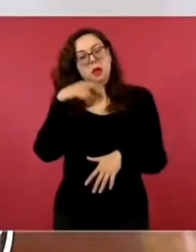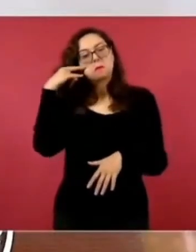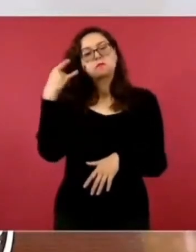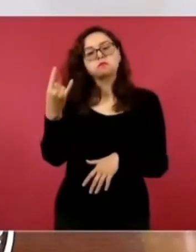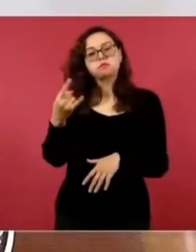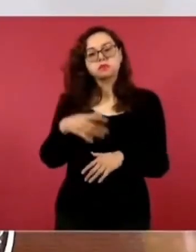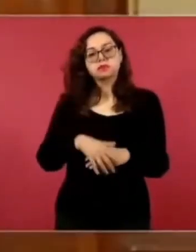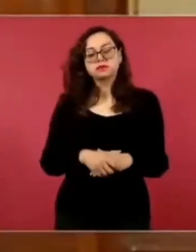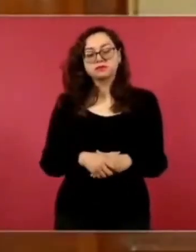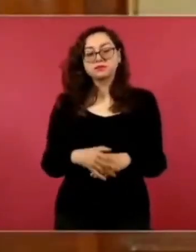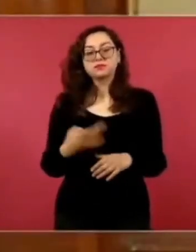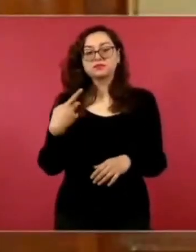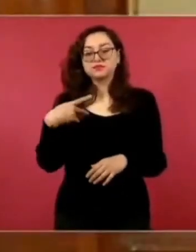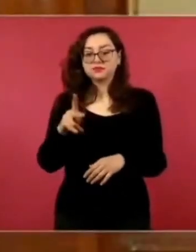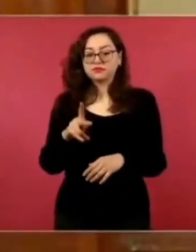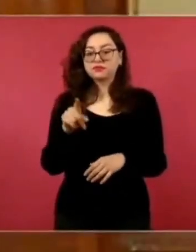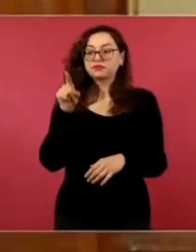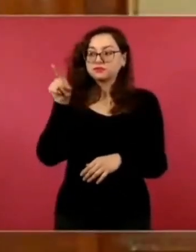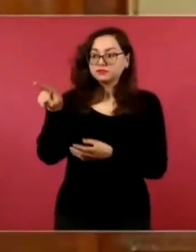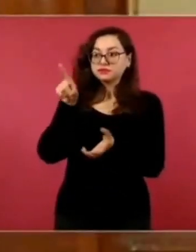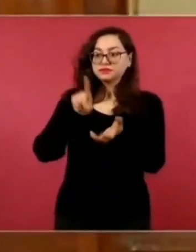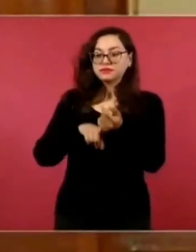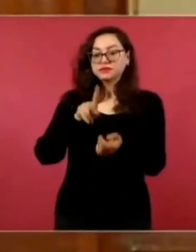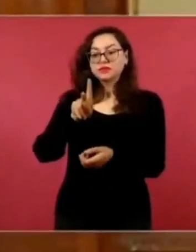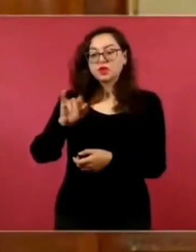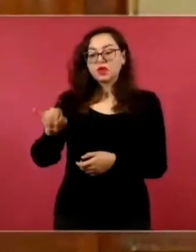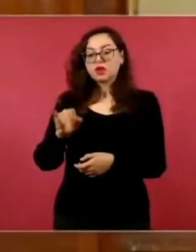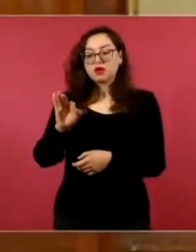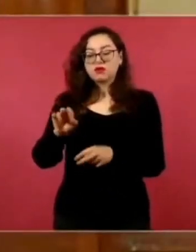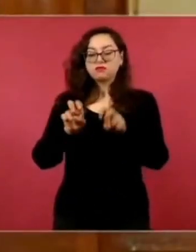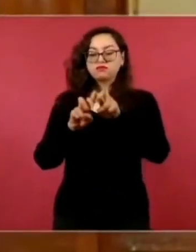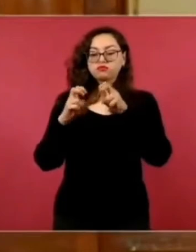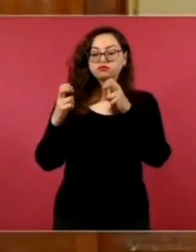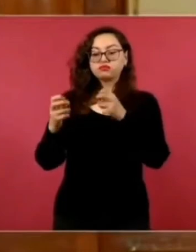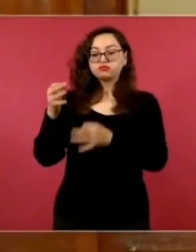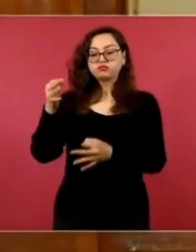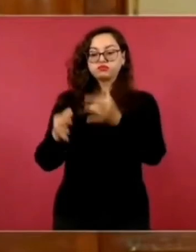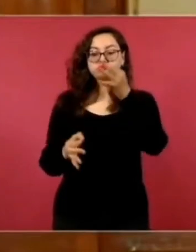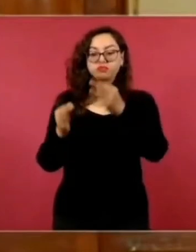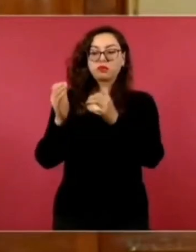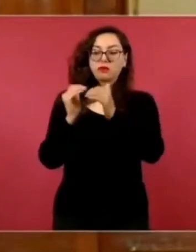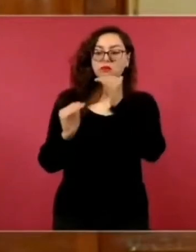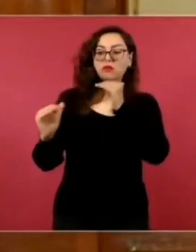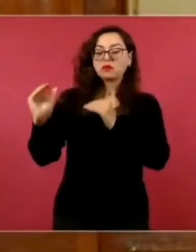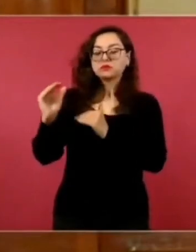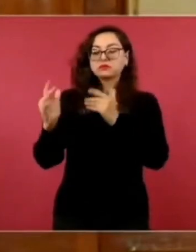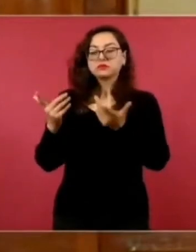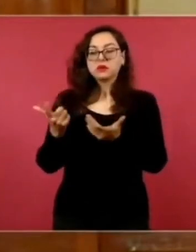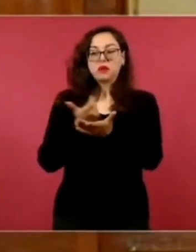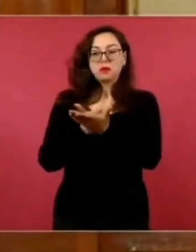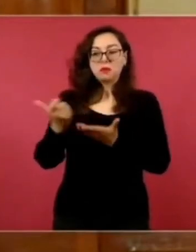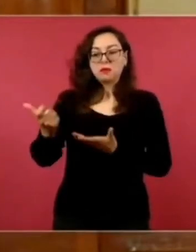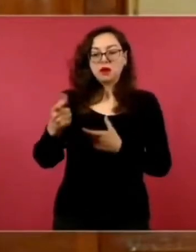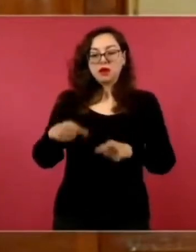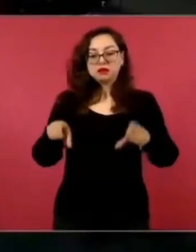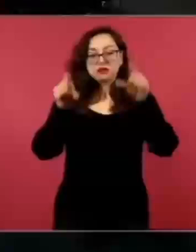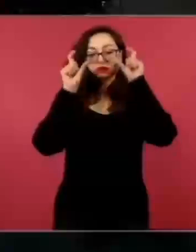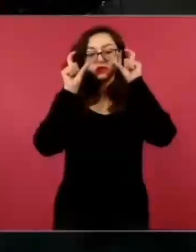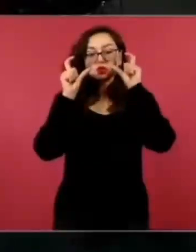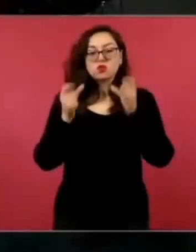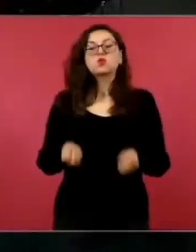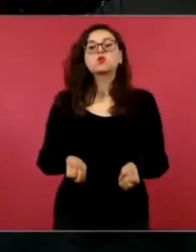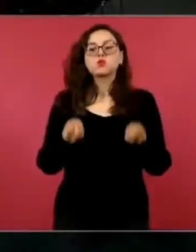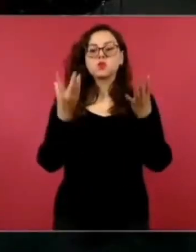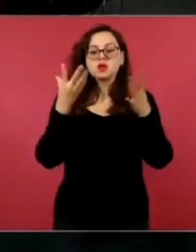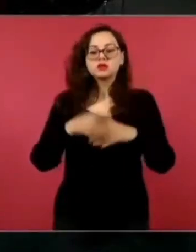para espejuelos, para lentes, los ministros? A ver,